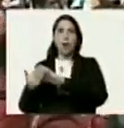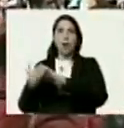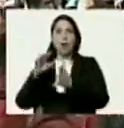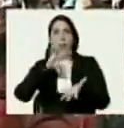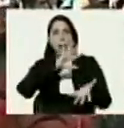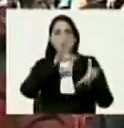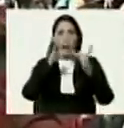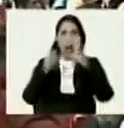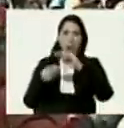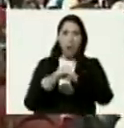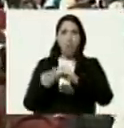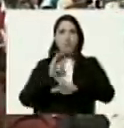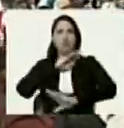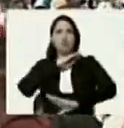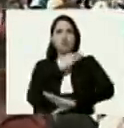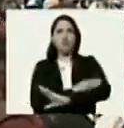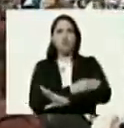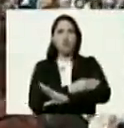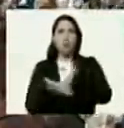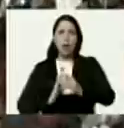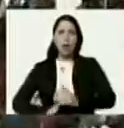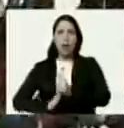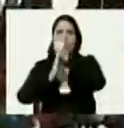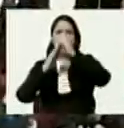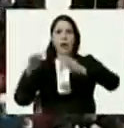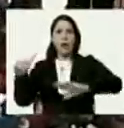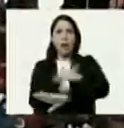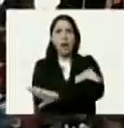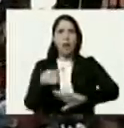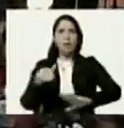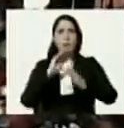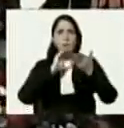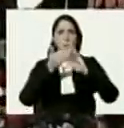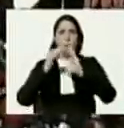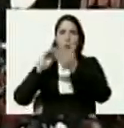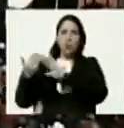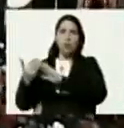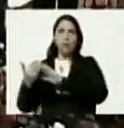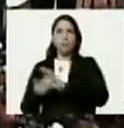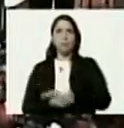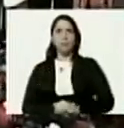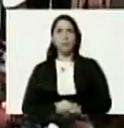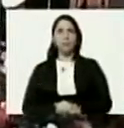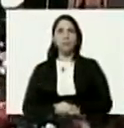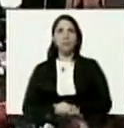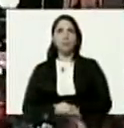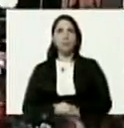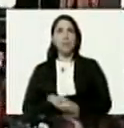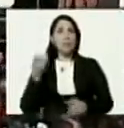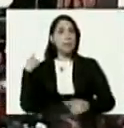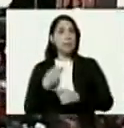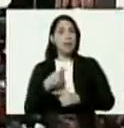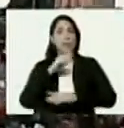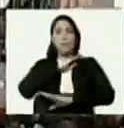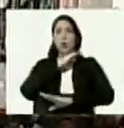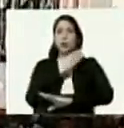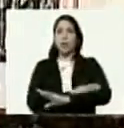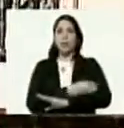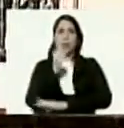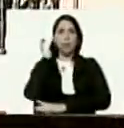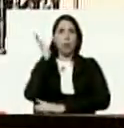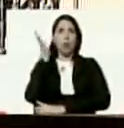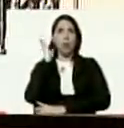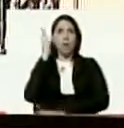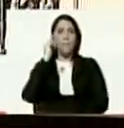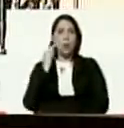CLAP, los líderes de calle, de comunidad. Hay que fortalecer el Congreso